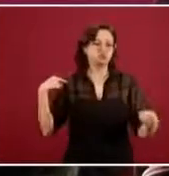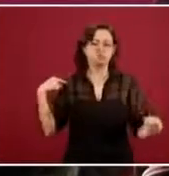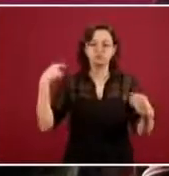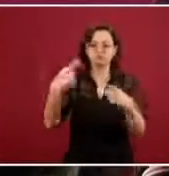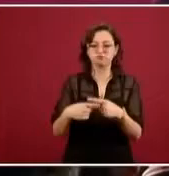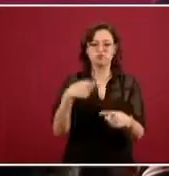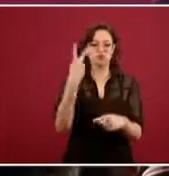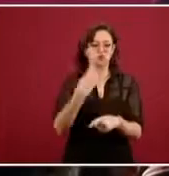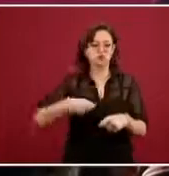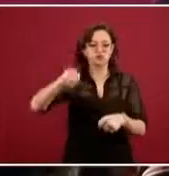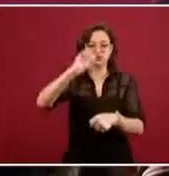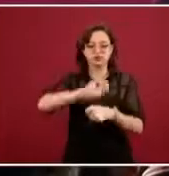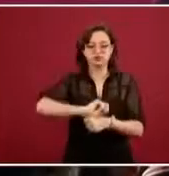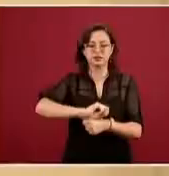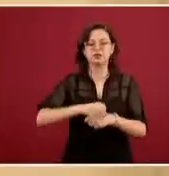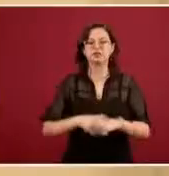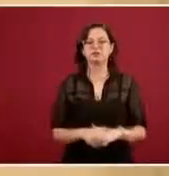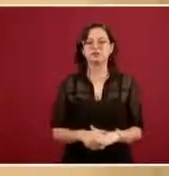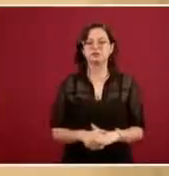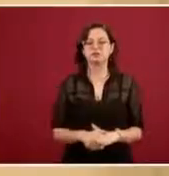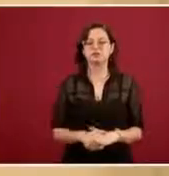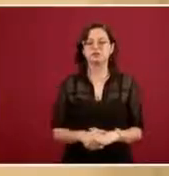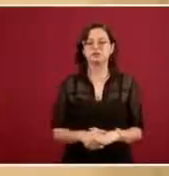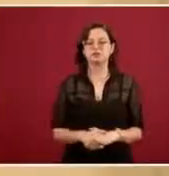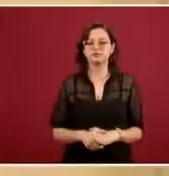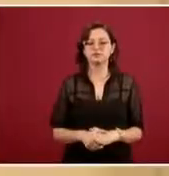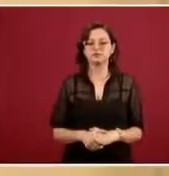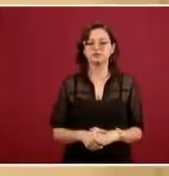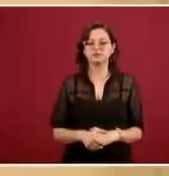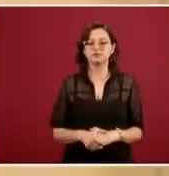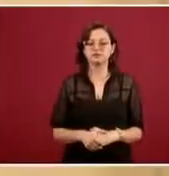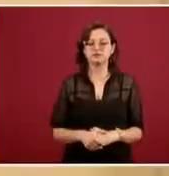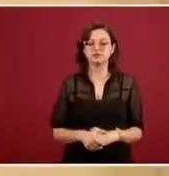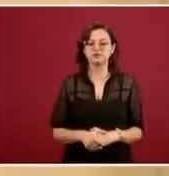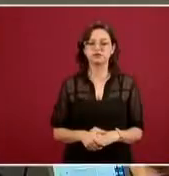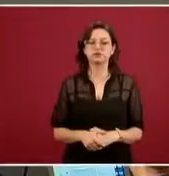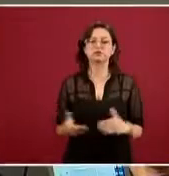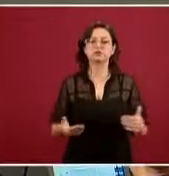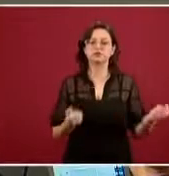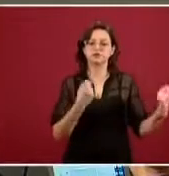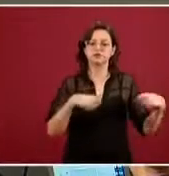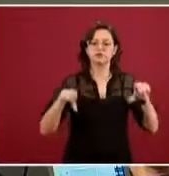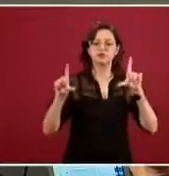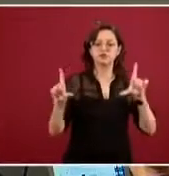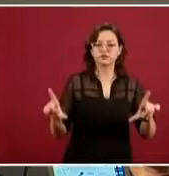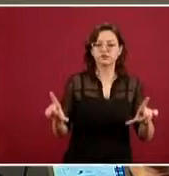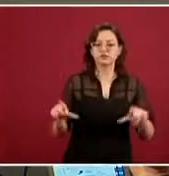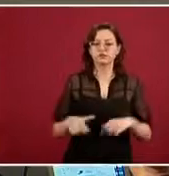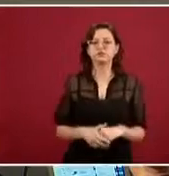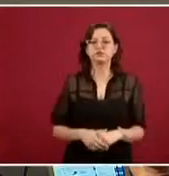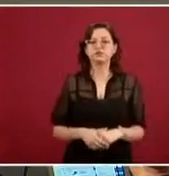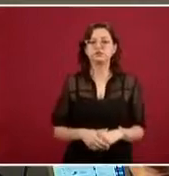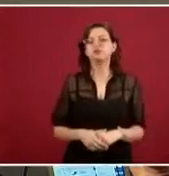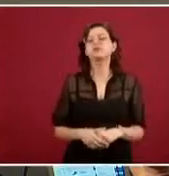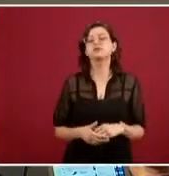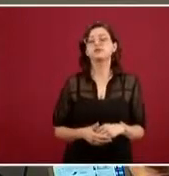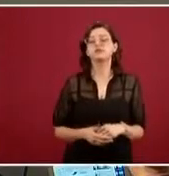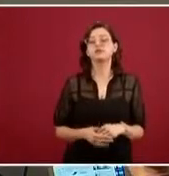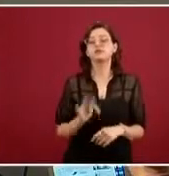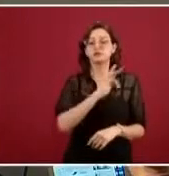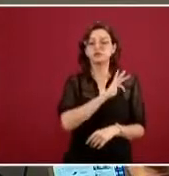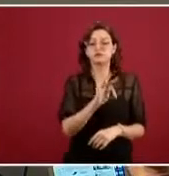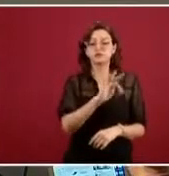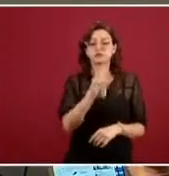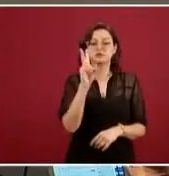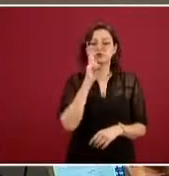2 semanas sin mayor cambio. En la siguiente diapositiva, por favor, podemos ver de